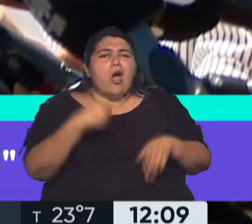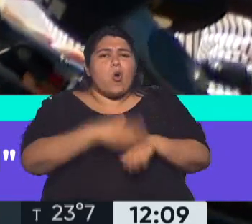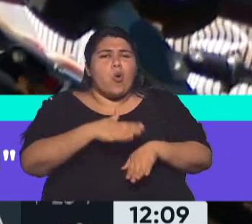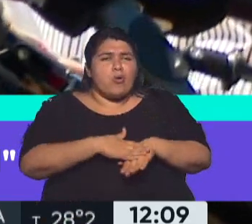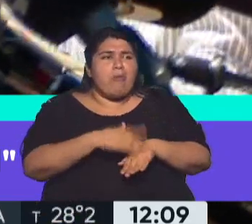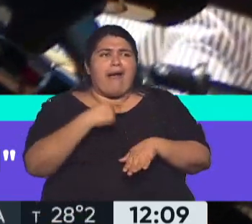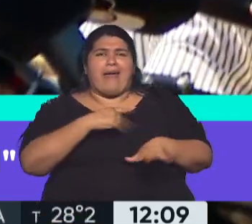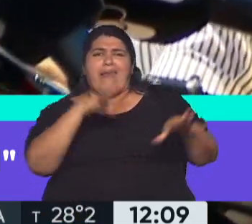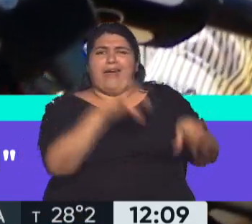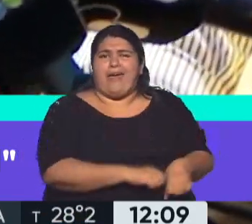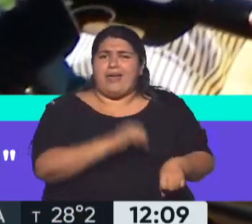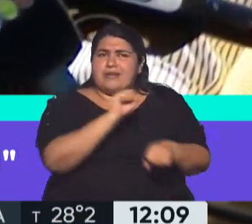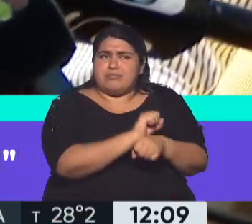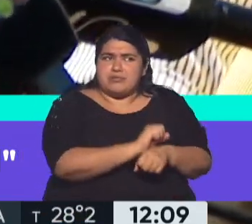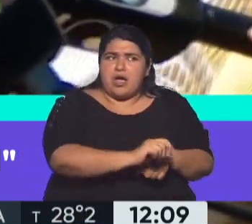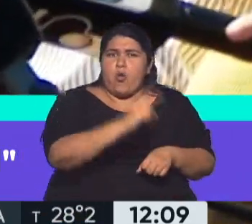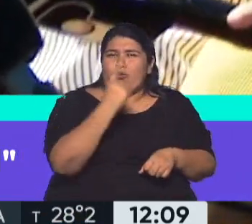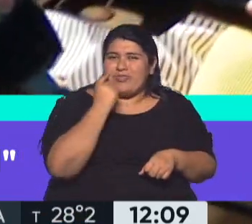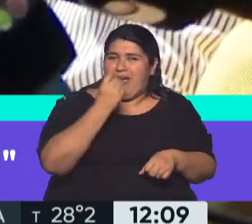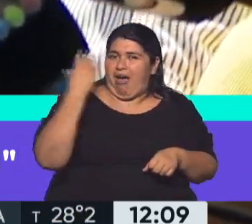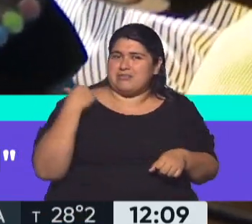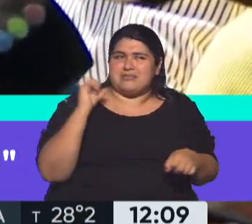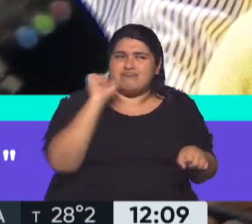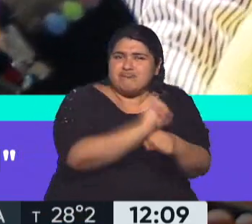y querer encarcelarlos, como se hizo una noche en un instituto,